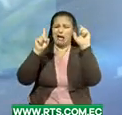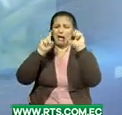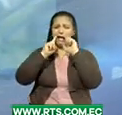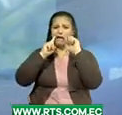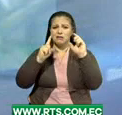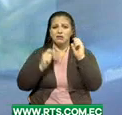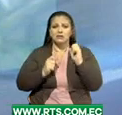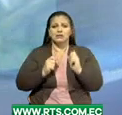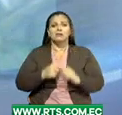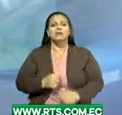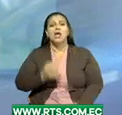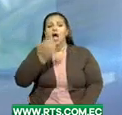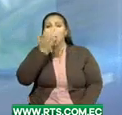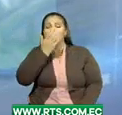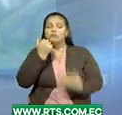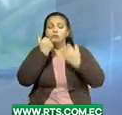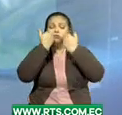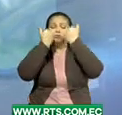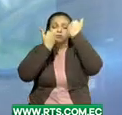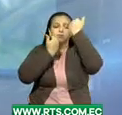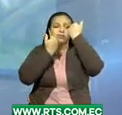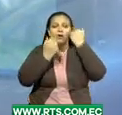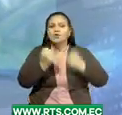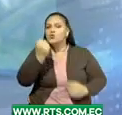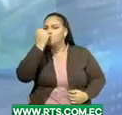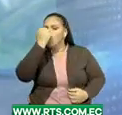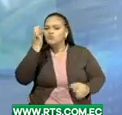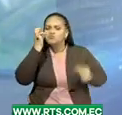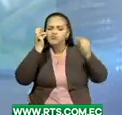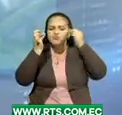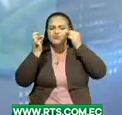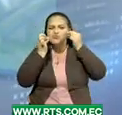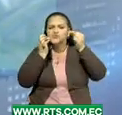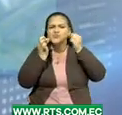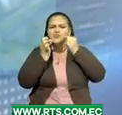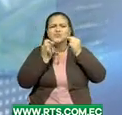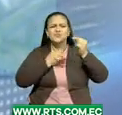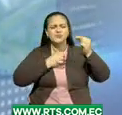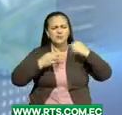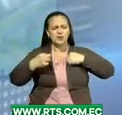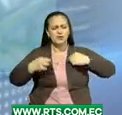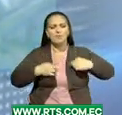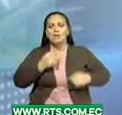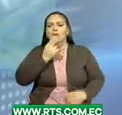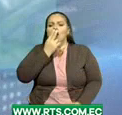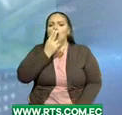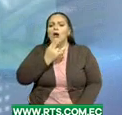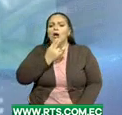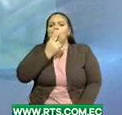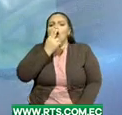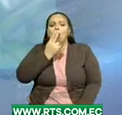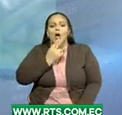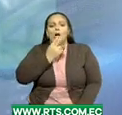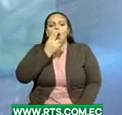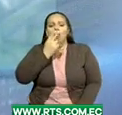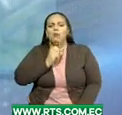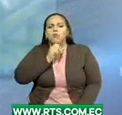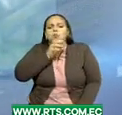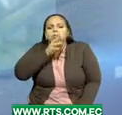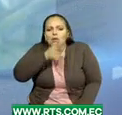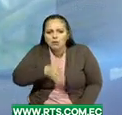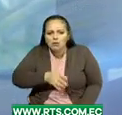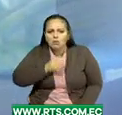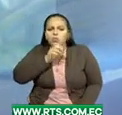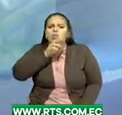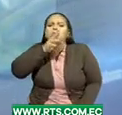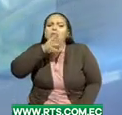convulsiones, fiebre, erupciones cutáneas fugaces, dificultad respiratoria y vómitos intensos. Y